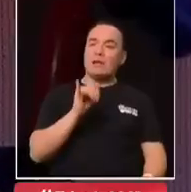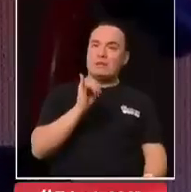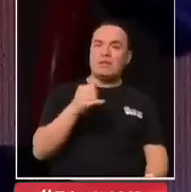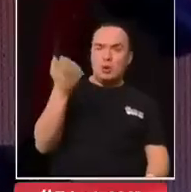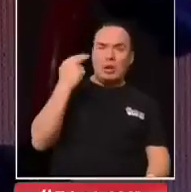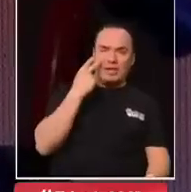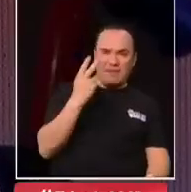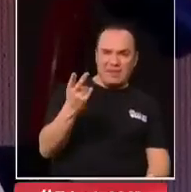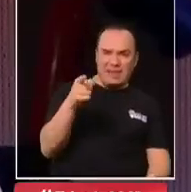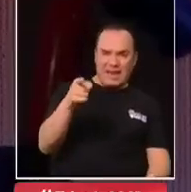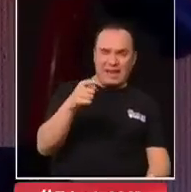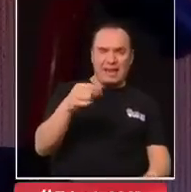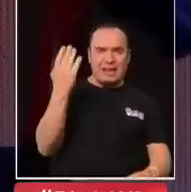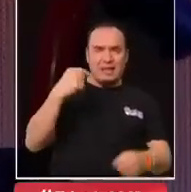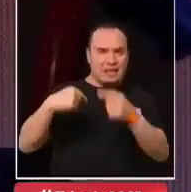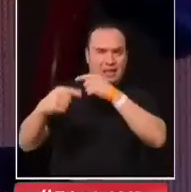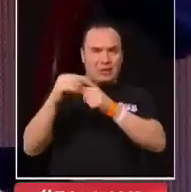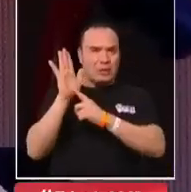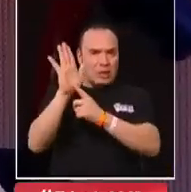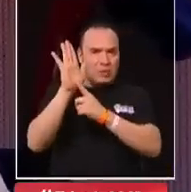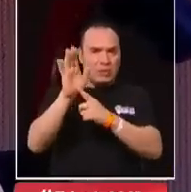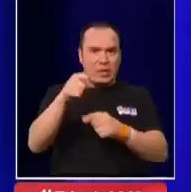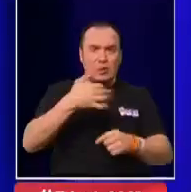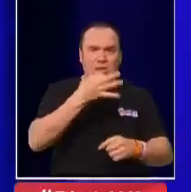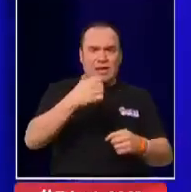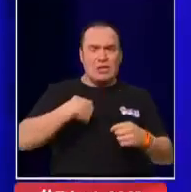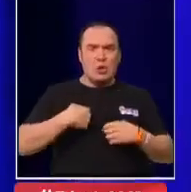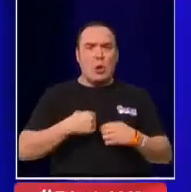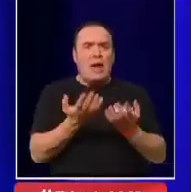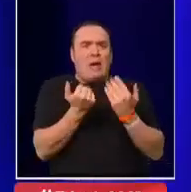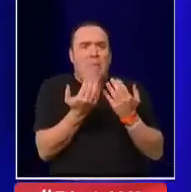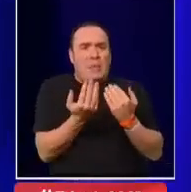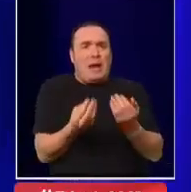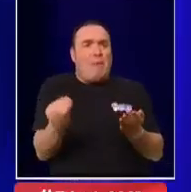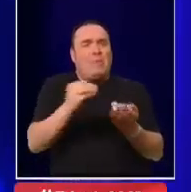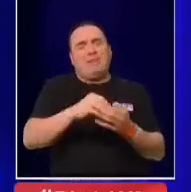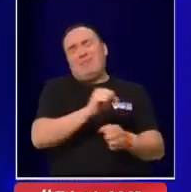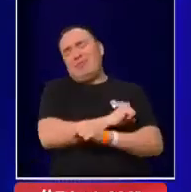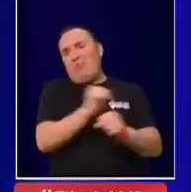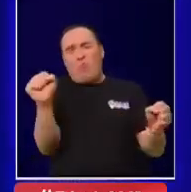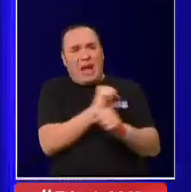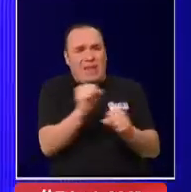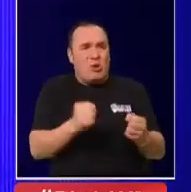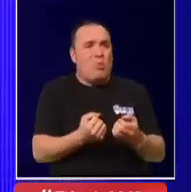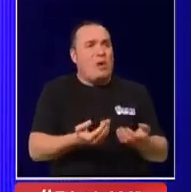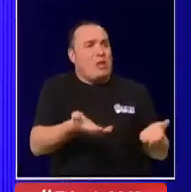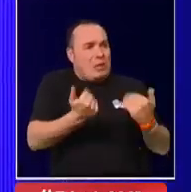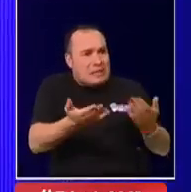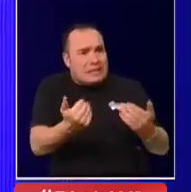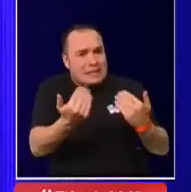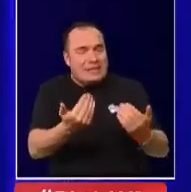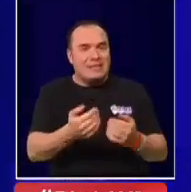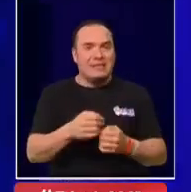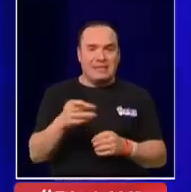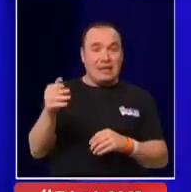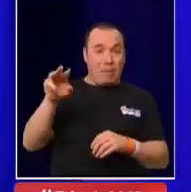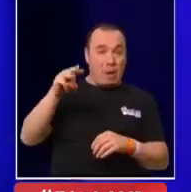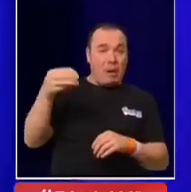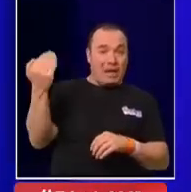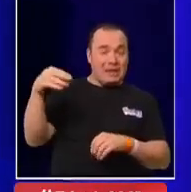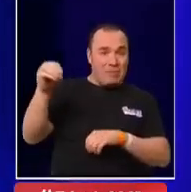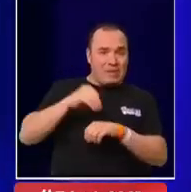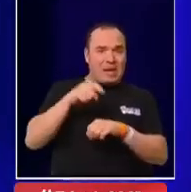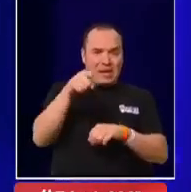te veía ahí en la nota cuando decías ya no puedo esperar más, y tu mamá me contaba fuera de cámara cuánto